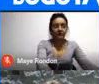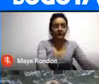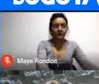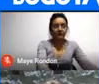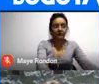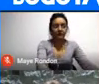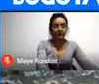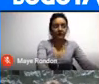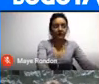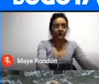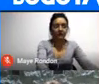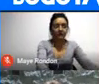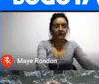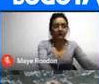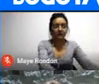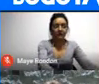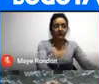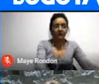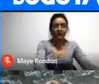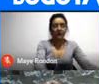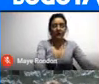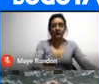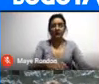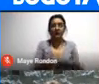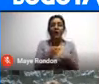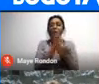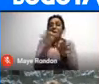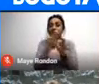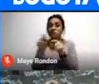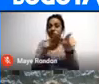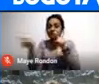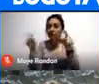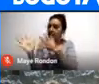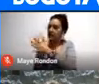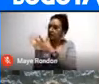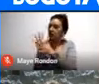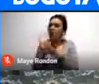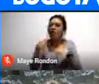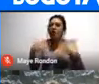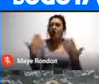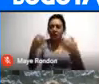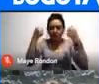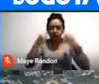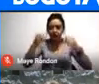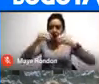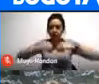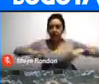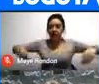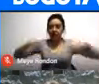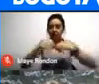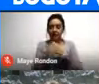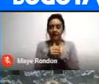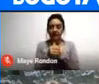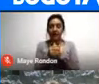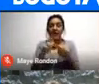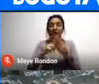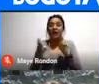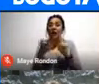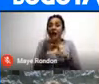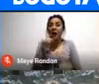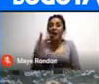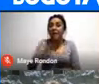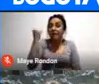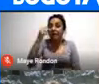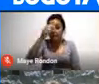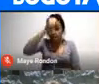Tunjo, Neuta, Gantiba Todo eso Nos está diciendo Cómo era el territorio La ocupación del territorio Ancestral